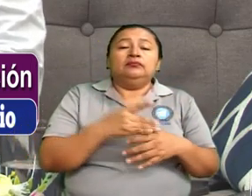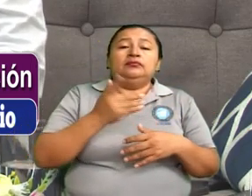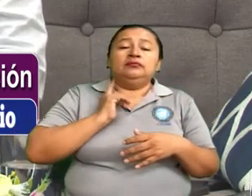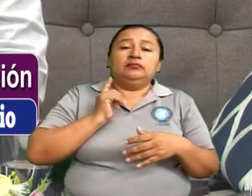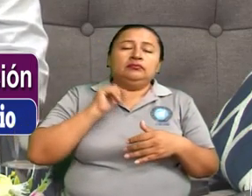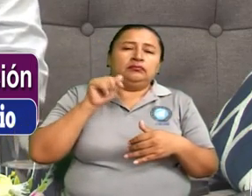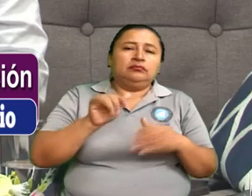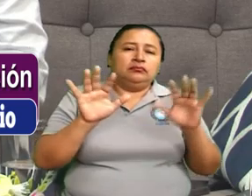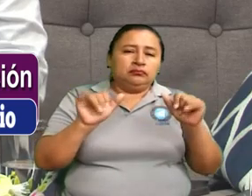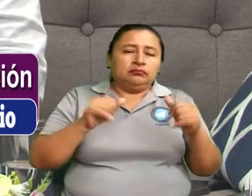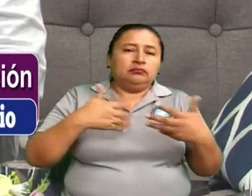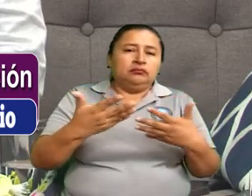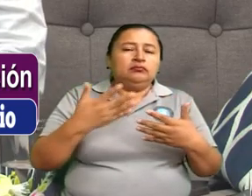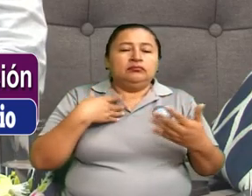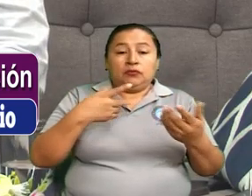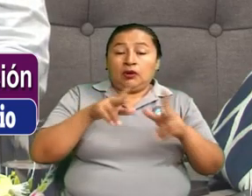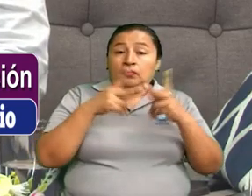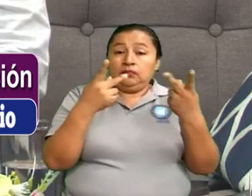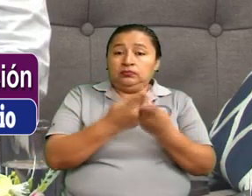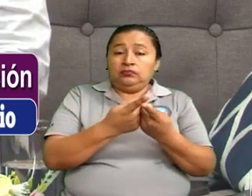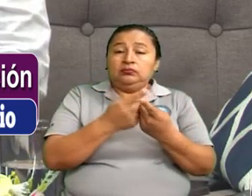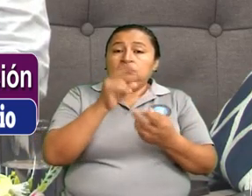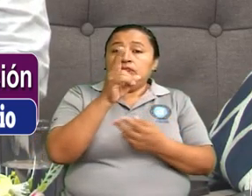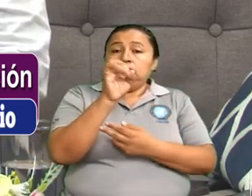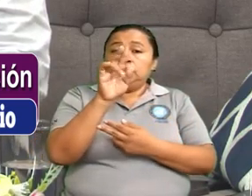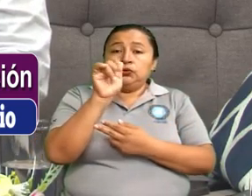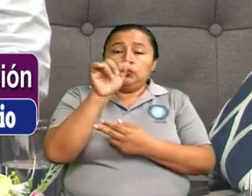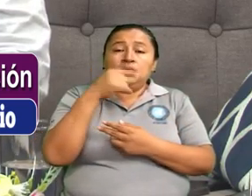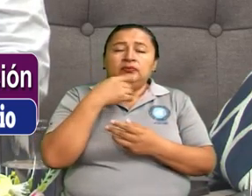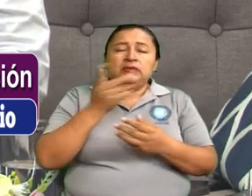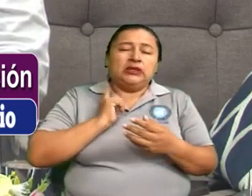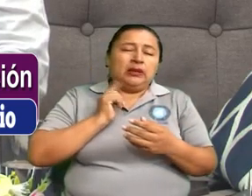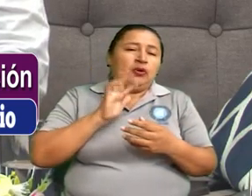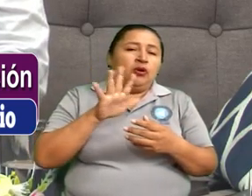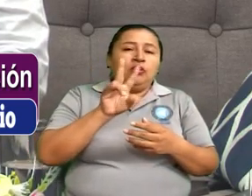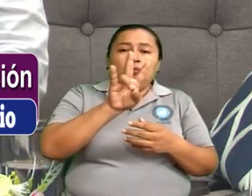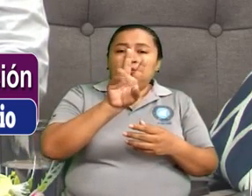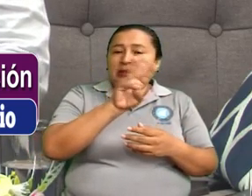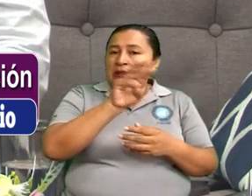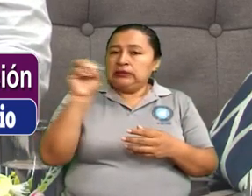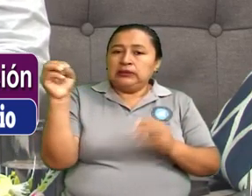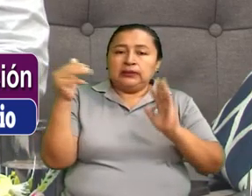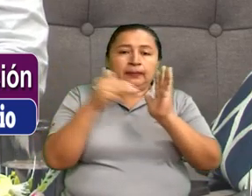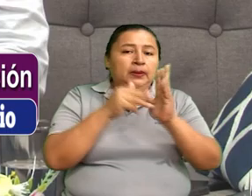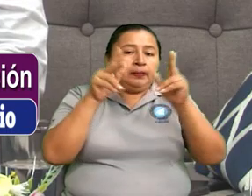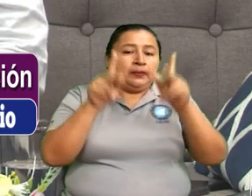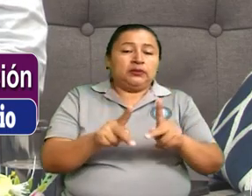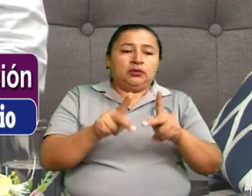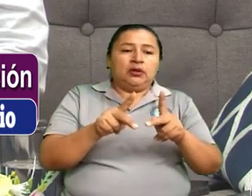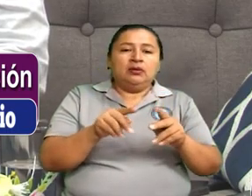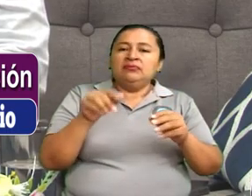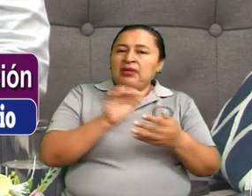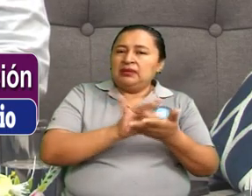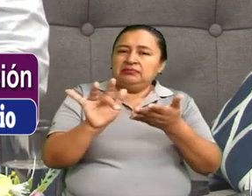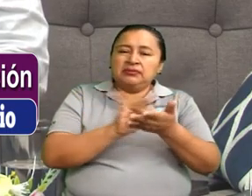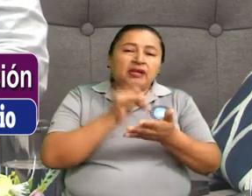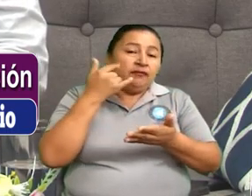tenemos ya casi en las comunidades virtuales, tenemos casi 200,000 personas interactuando entre sí, y eso